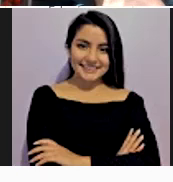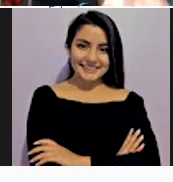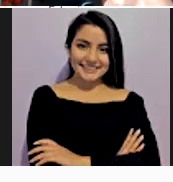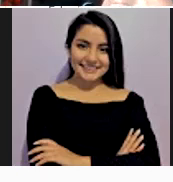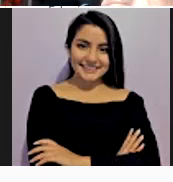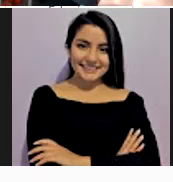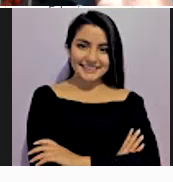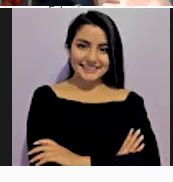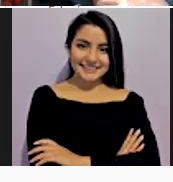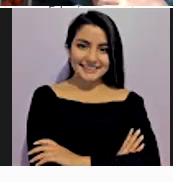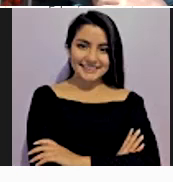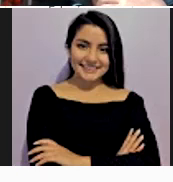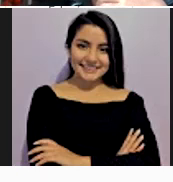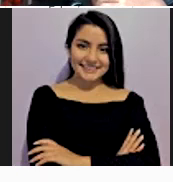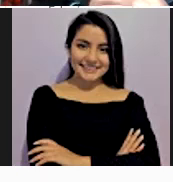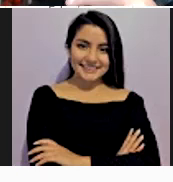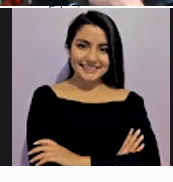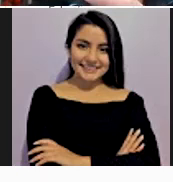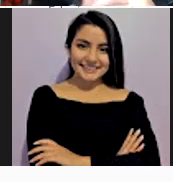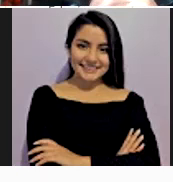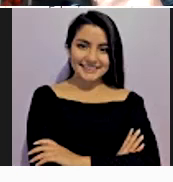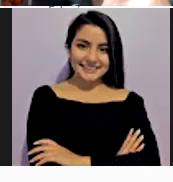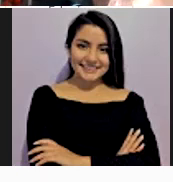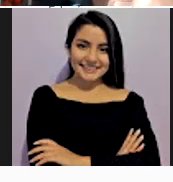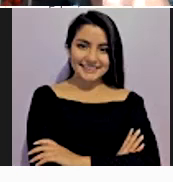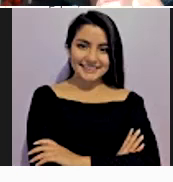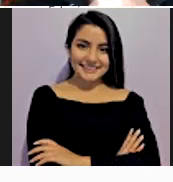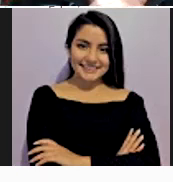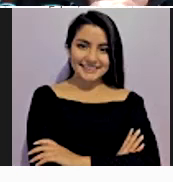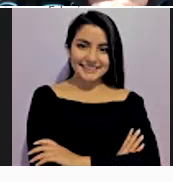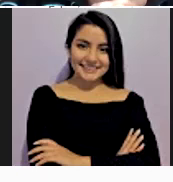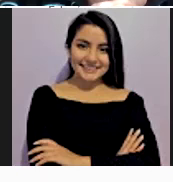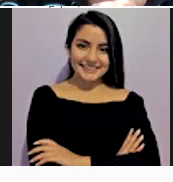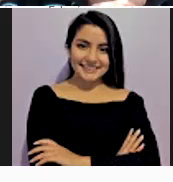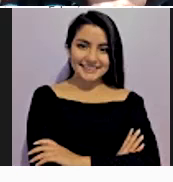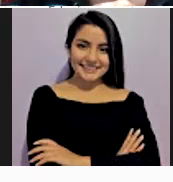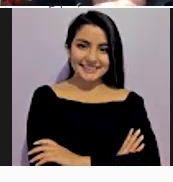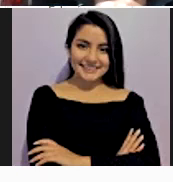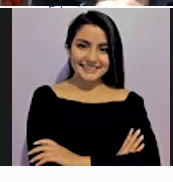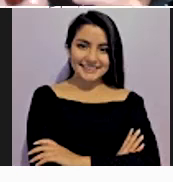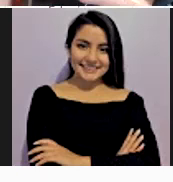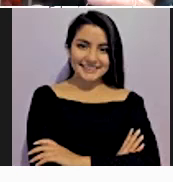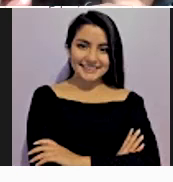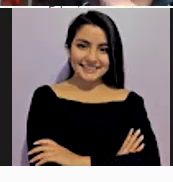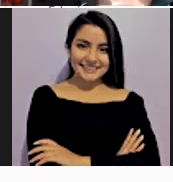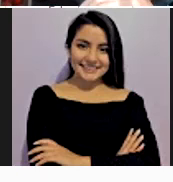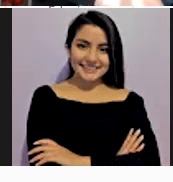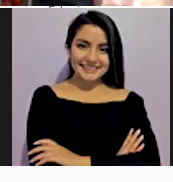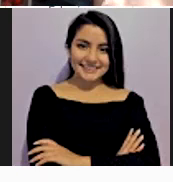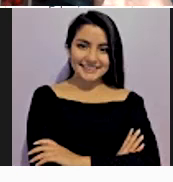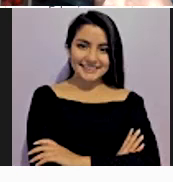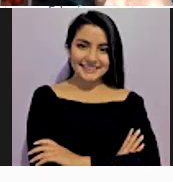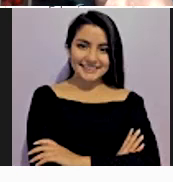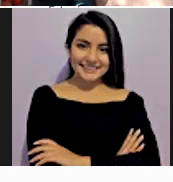Ya, 80-20, ya. Vamos a ver, ¿verdad? De acuerdo a la teoría y de muchos autores, o sea, ya está dado